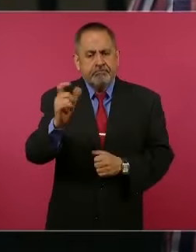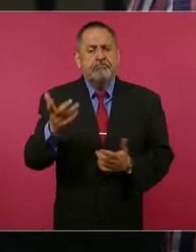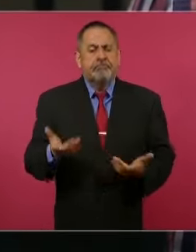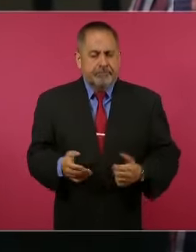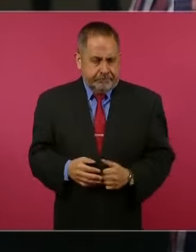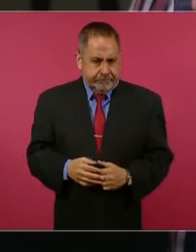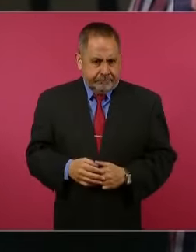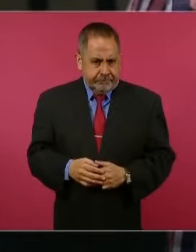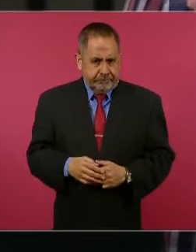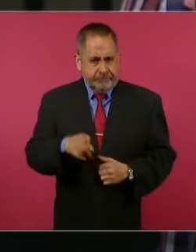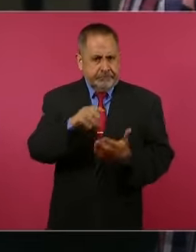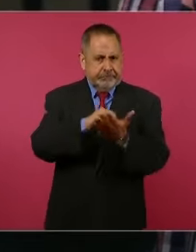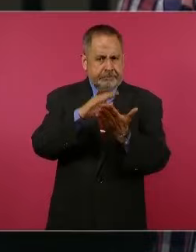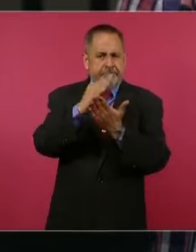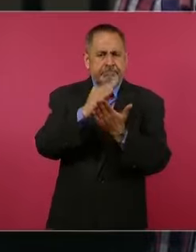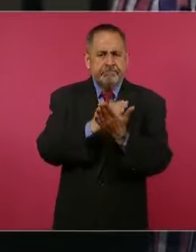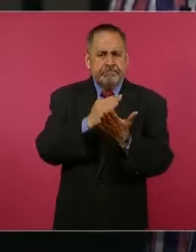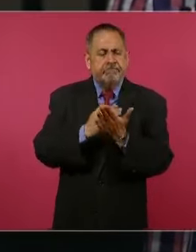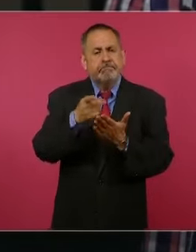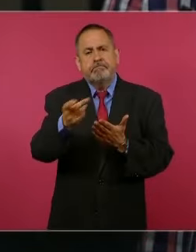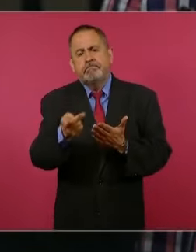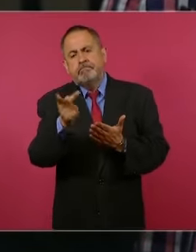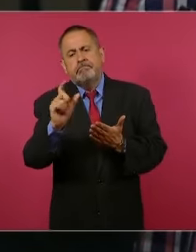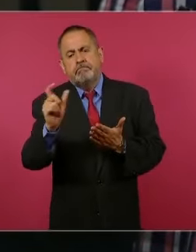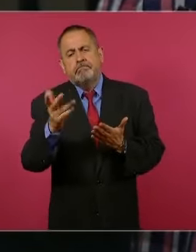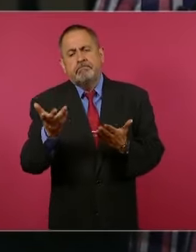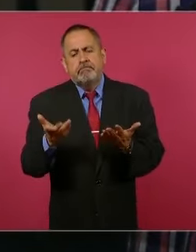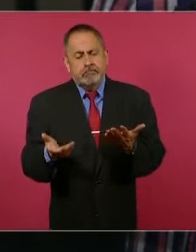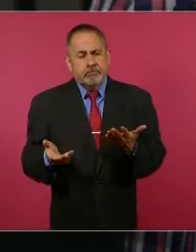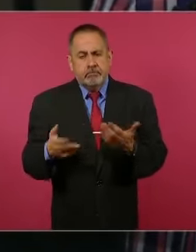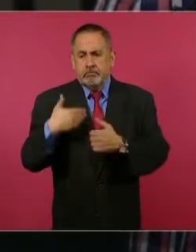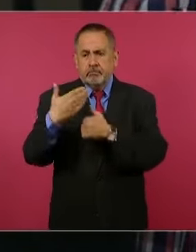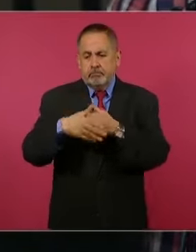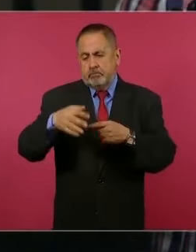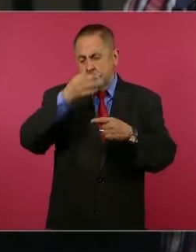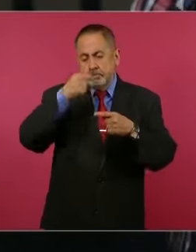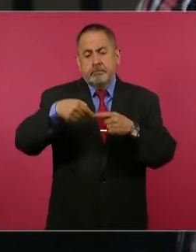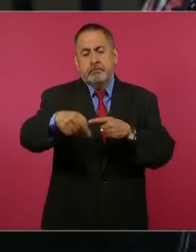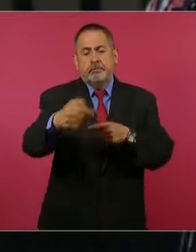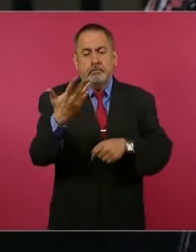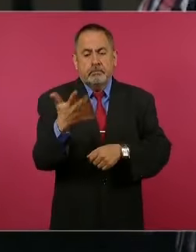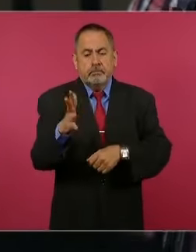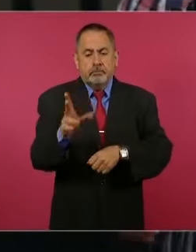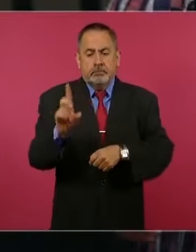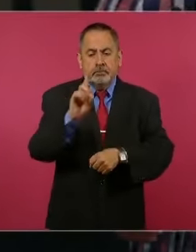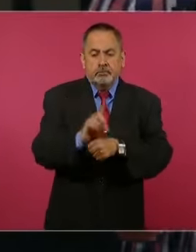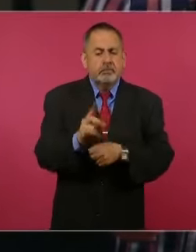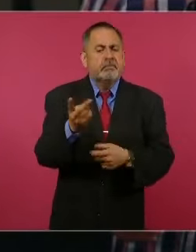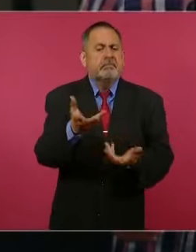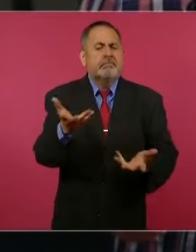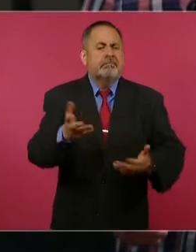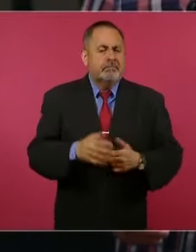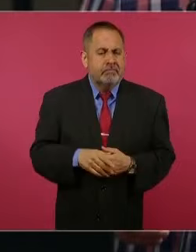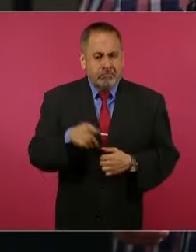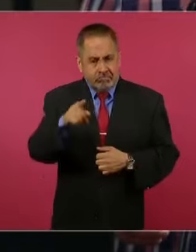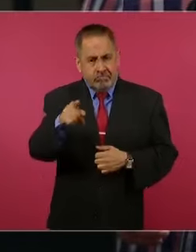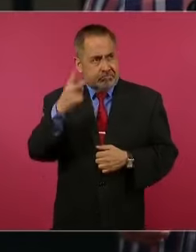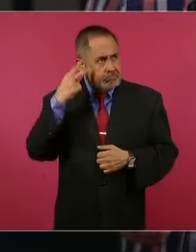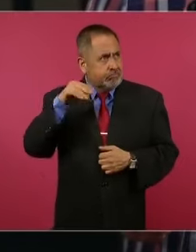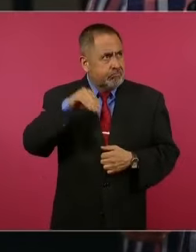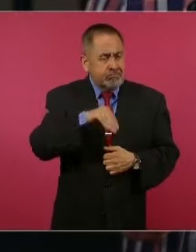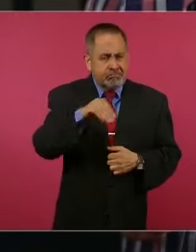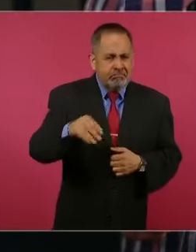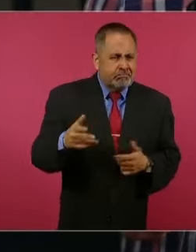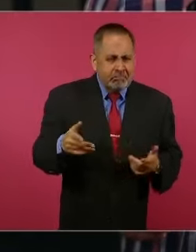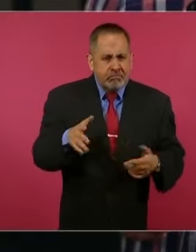preguntarle su agenda de trabajo que será pues prácticamente los próximos 10 días Eh cómo va a estar